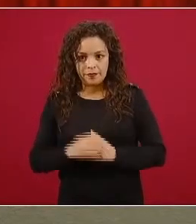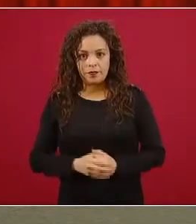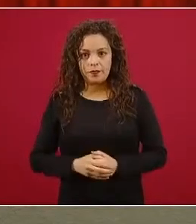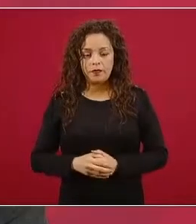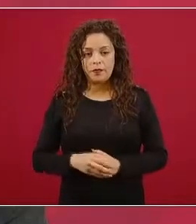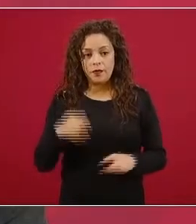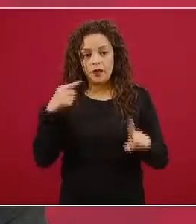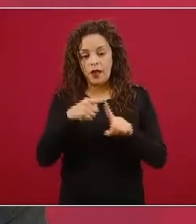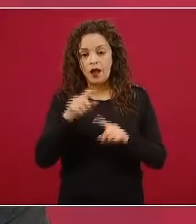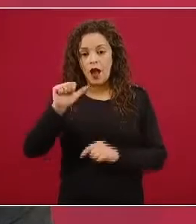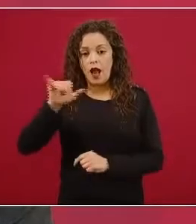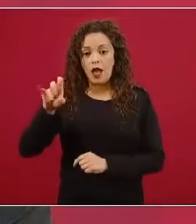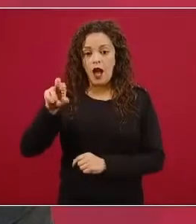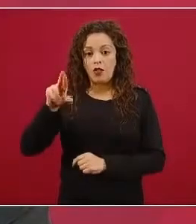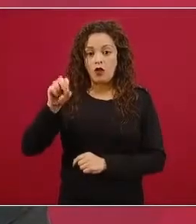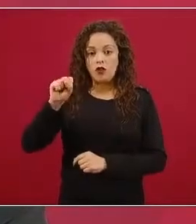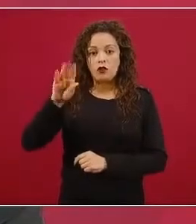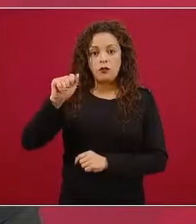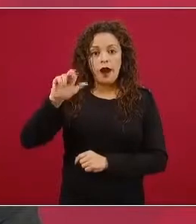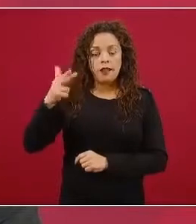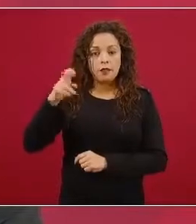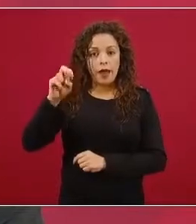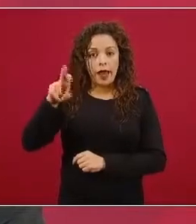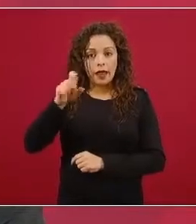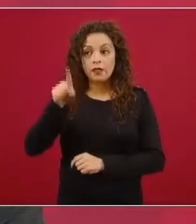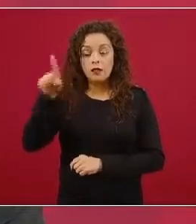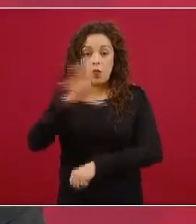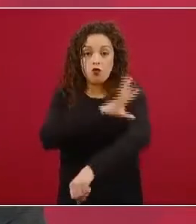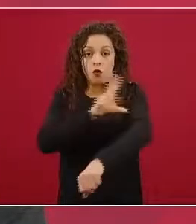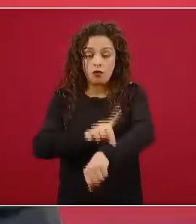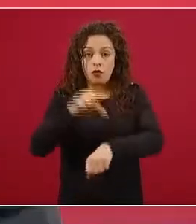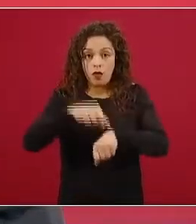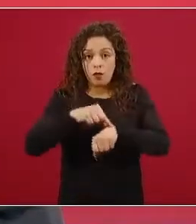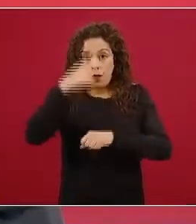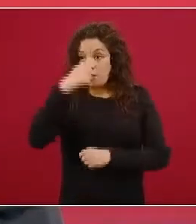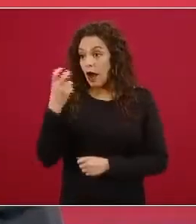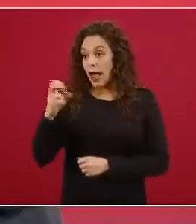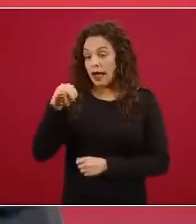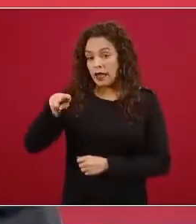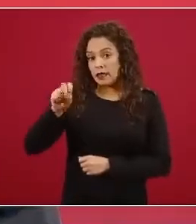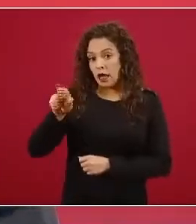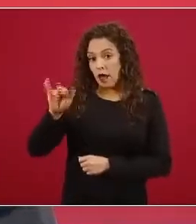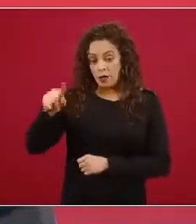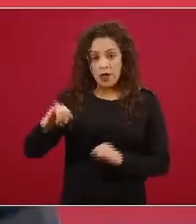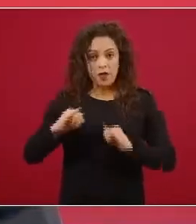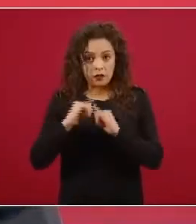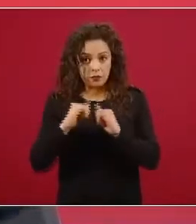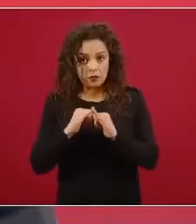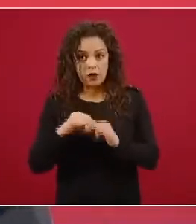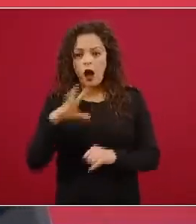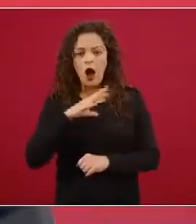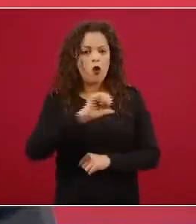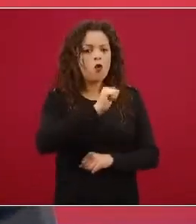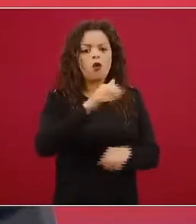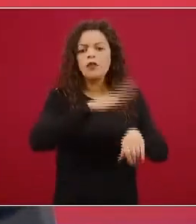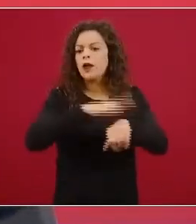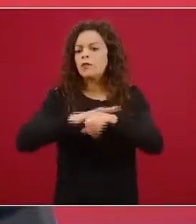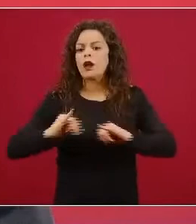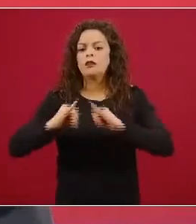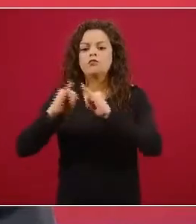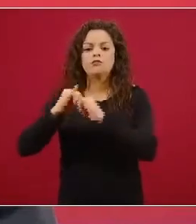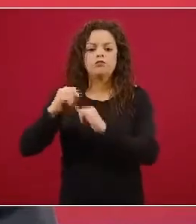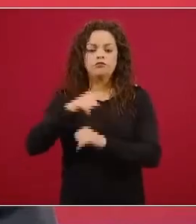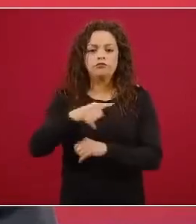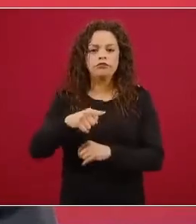doctor Alejandro Esbarch Pérez, quien es el coordinador médico del INSABI, y participan muchas instituciones, incluida